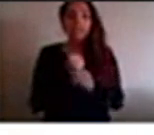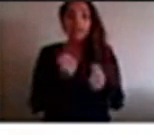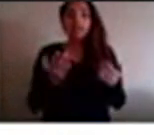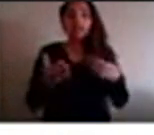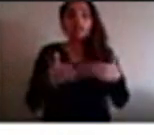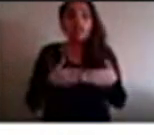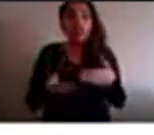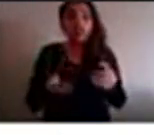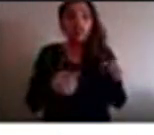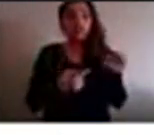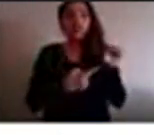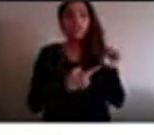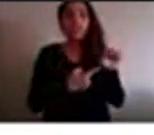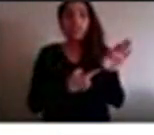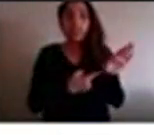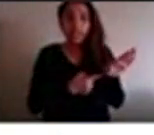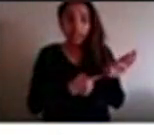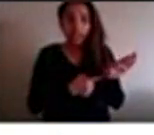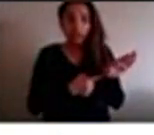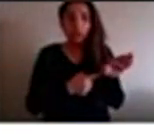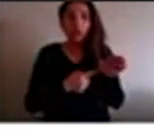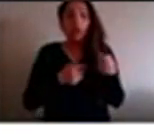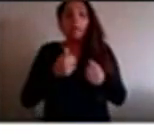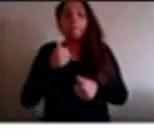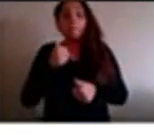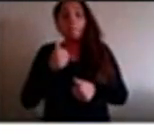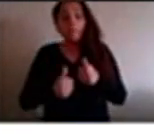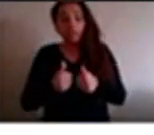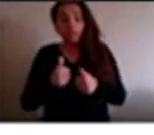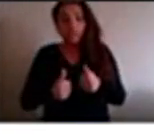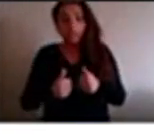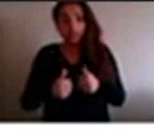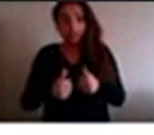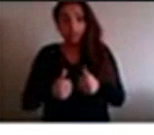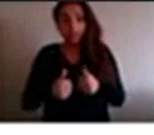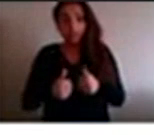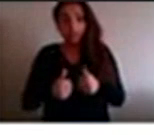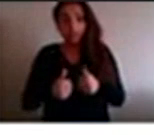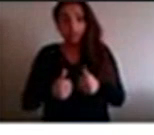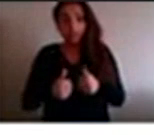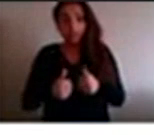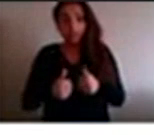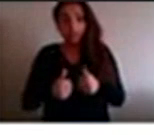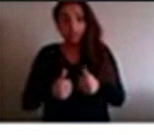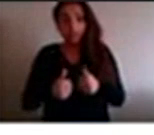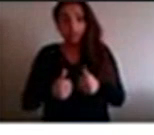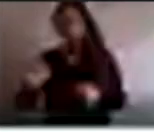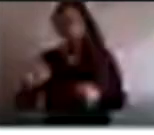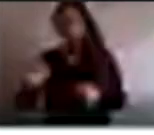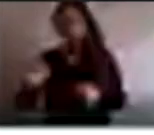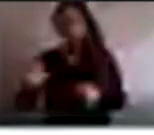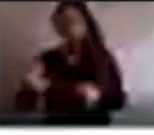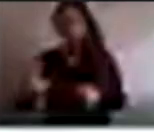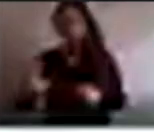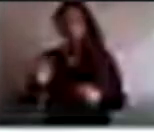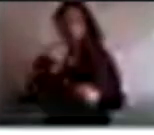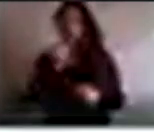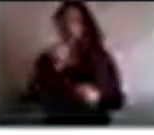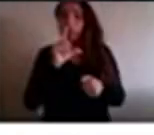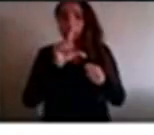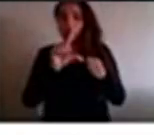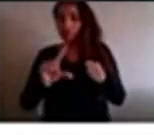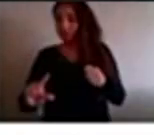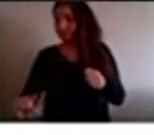profesional, 1.200 en el nivel asistencial, pero hay 131 también en el nivel directivo y 88